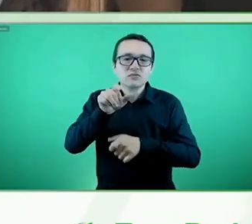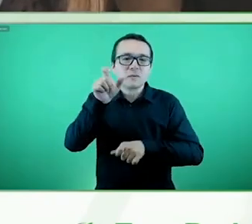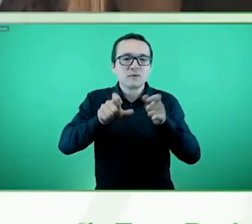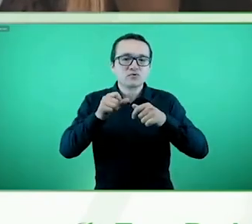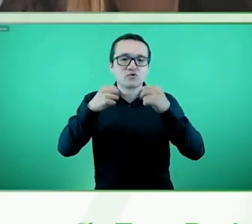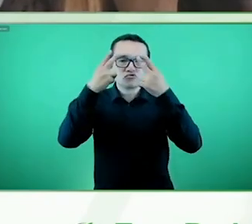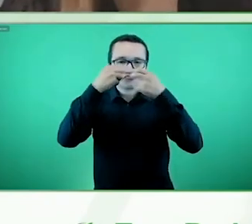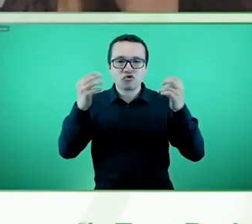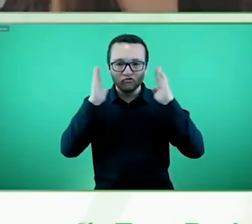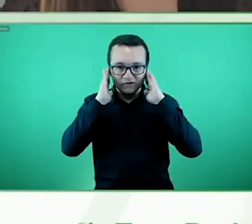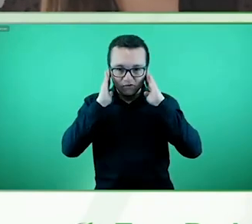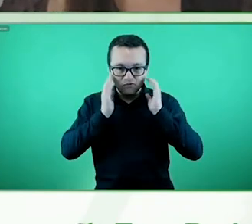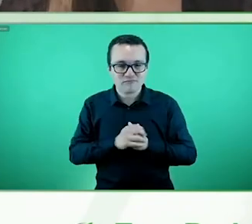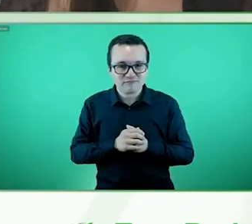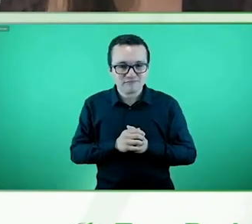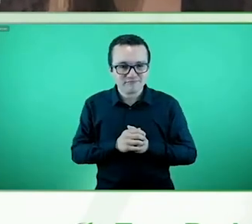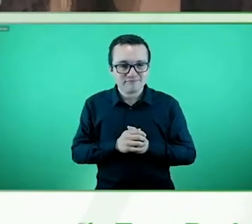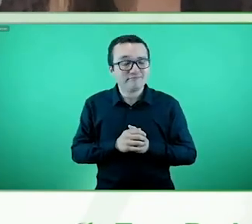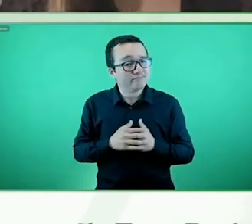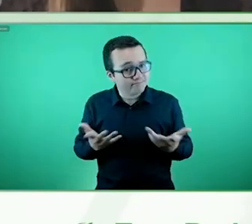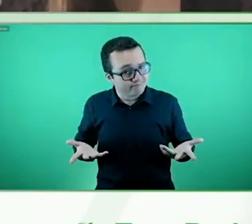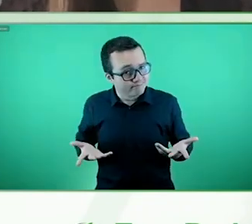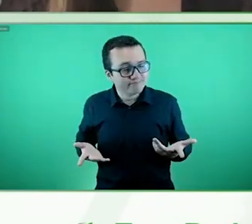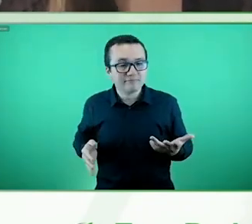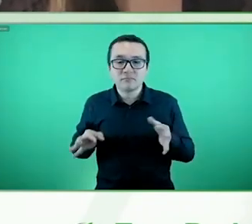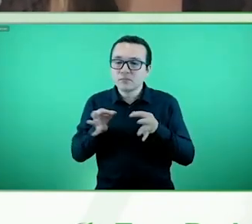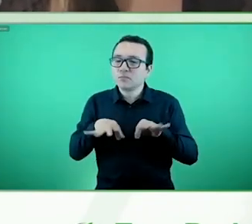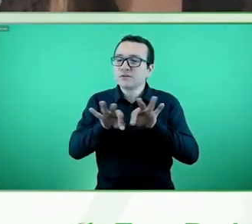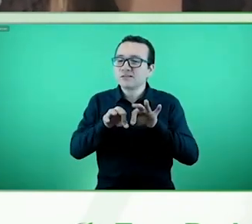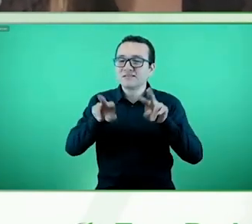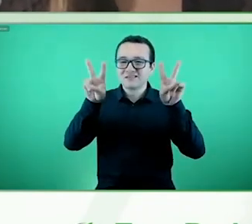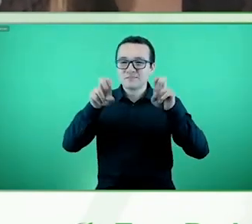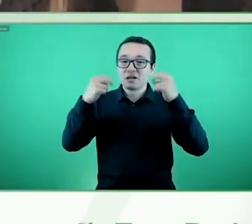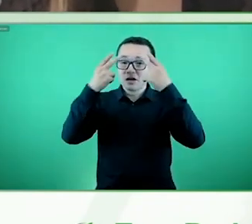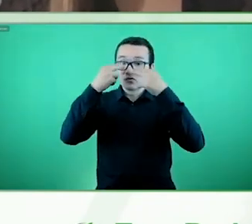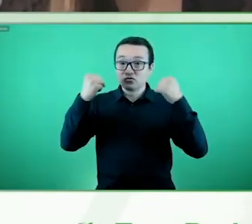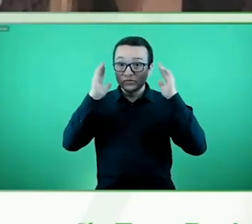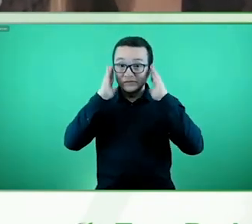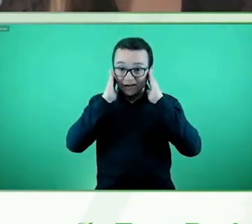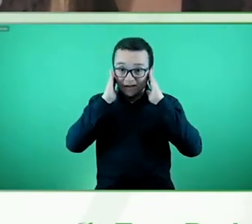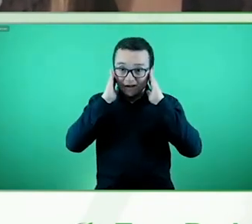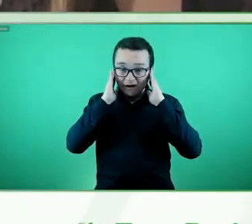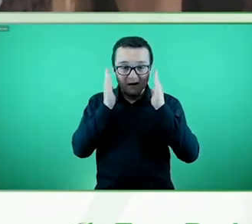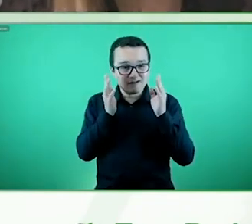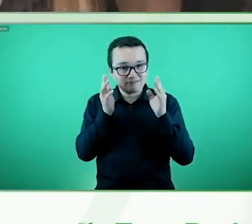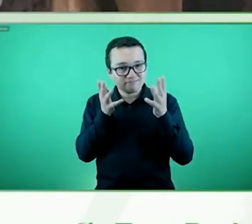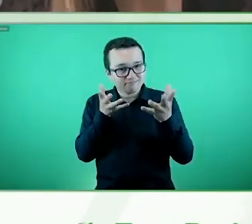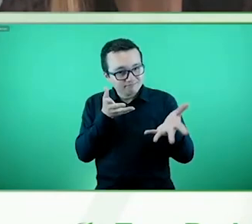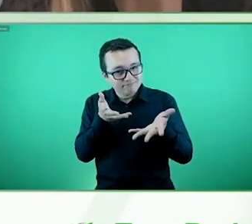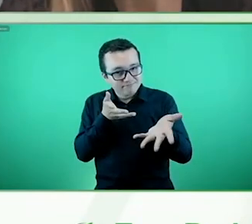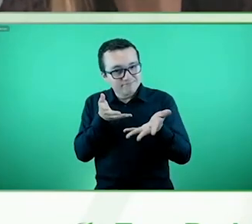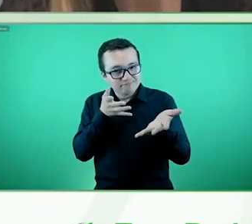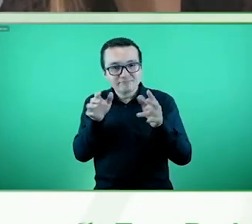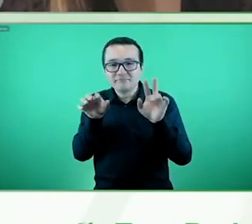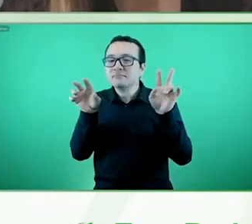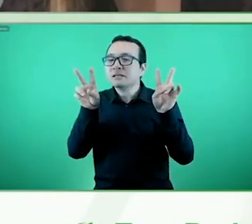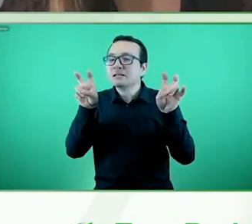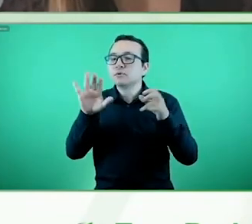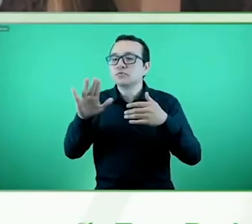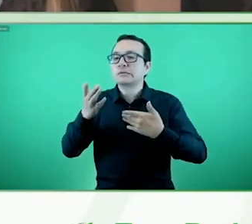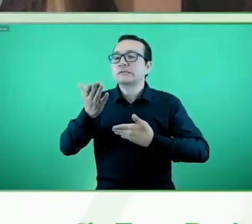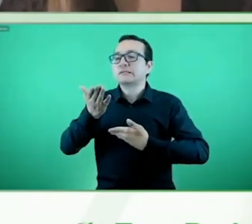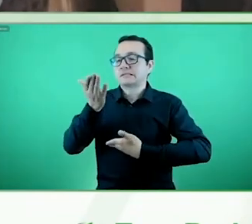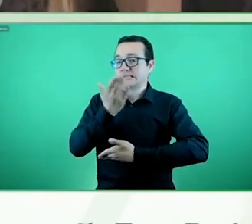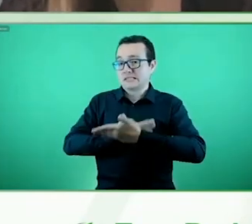Es importante que cuando hablamos de sordoceguera, estamos hablando de una discapacidad cuyo